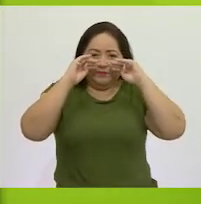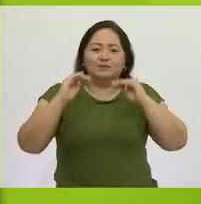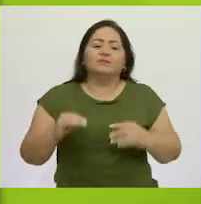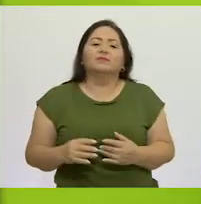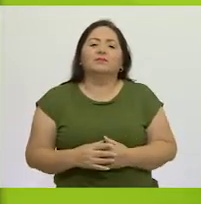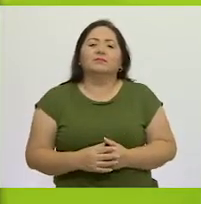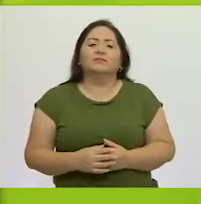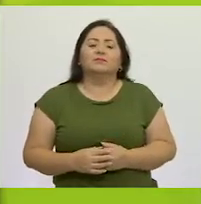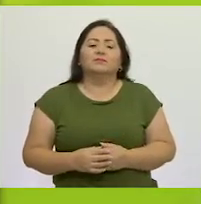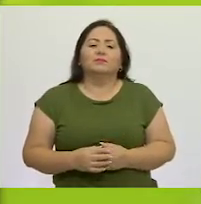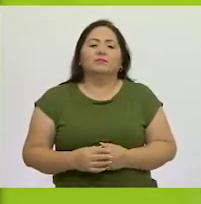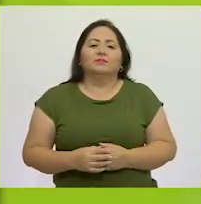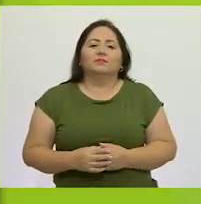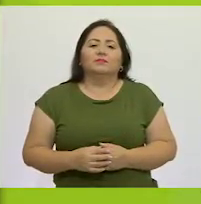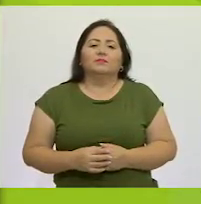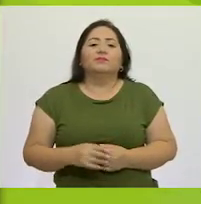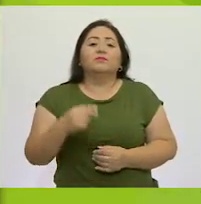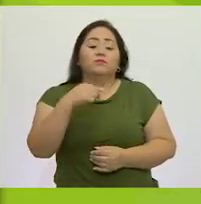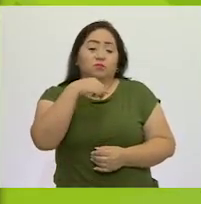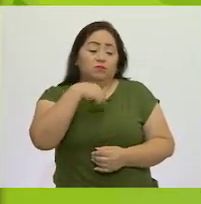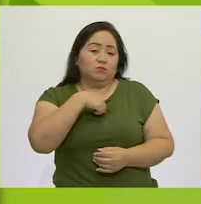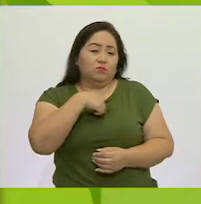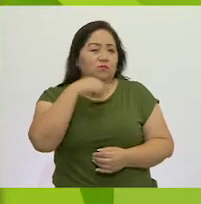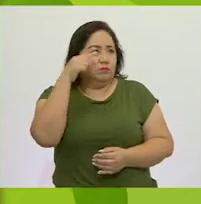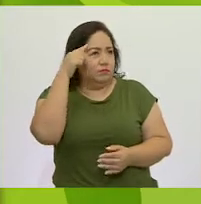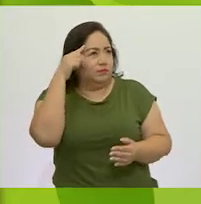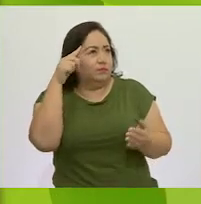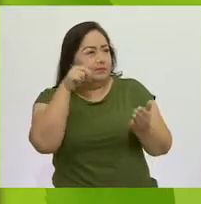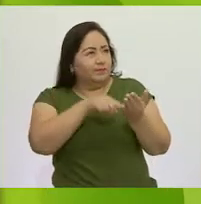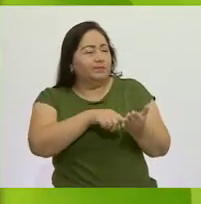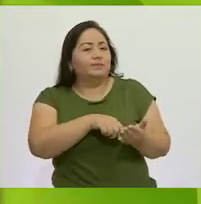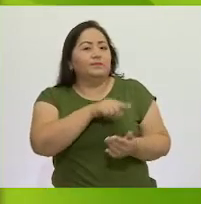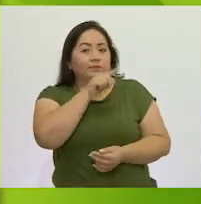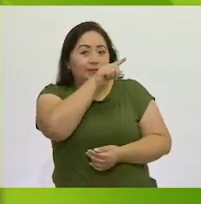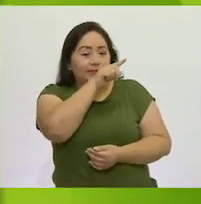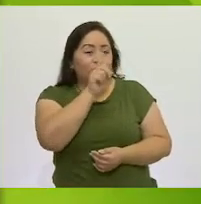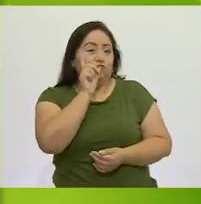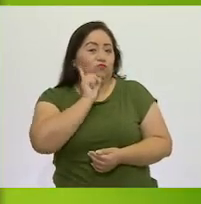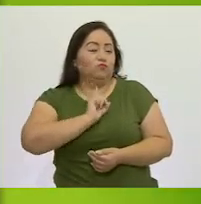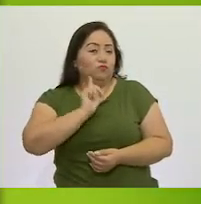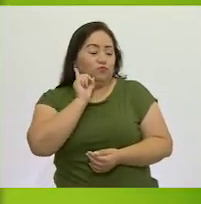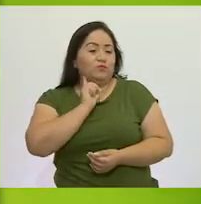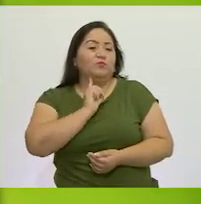escondidas. Yo creo que ella